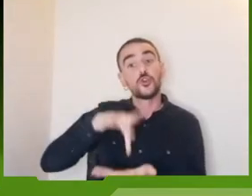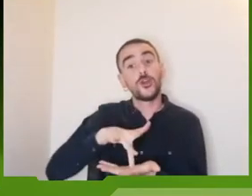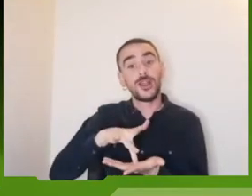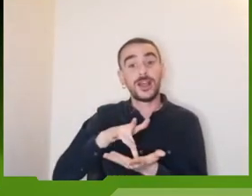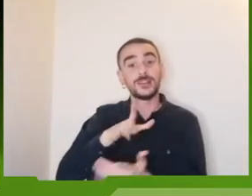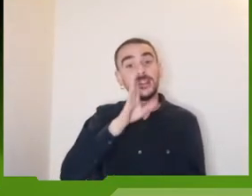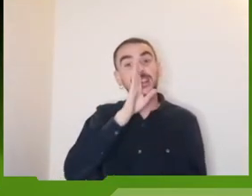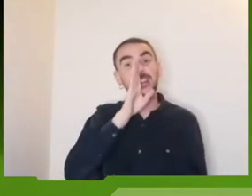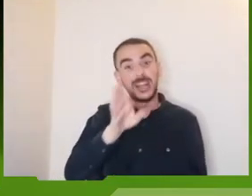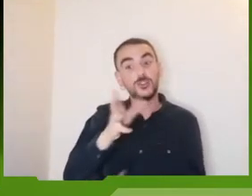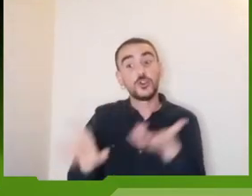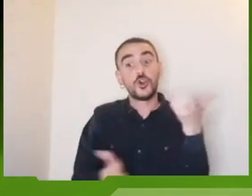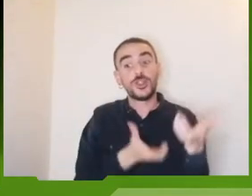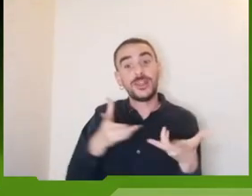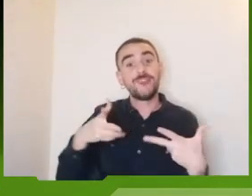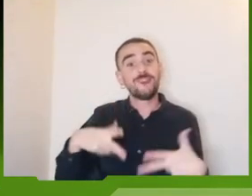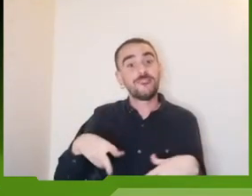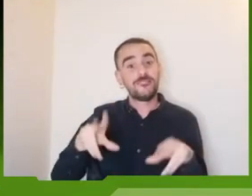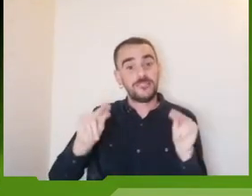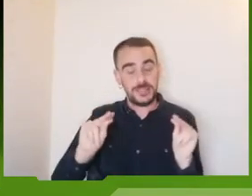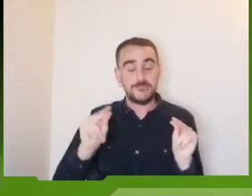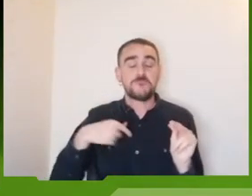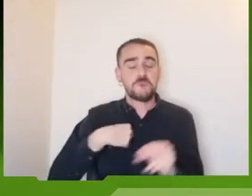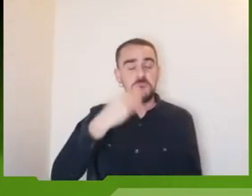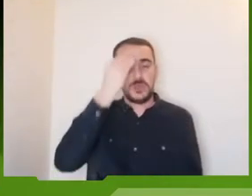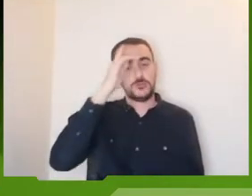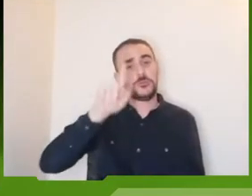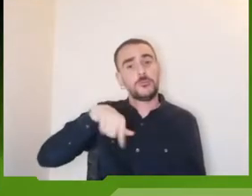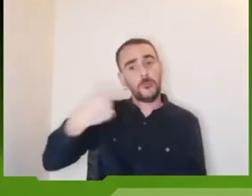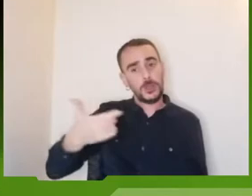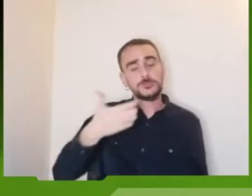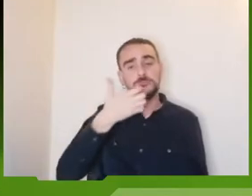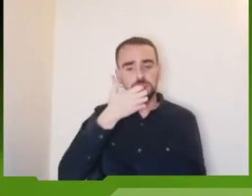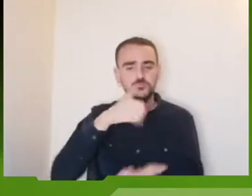las formas de esta tanda de masa también.